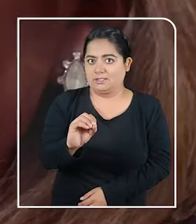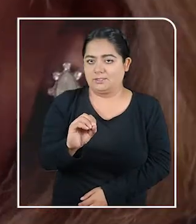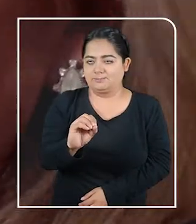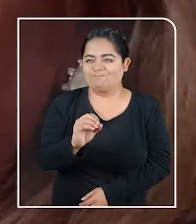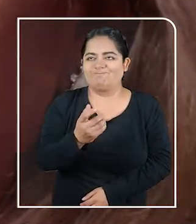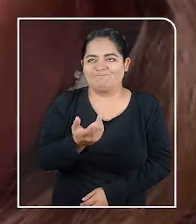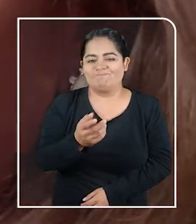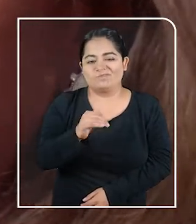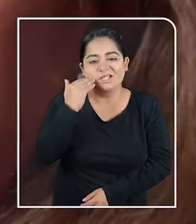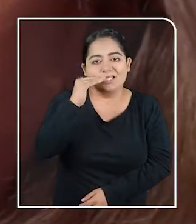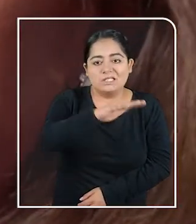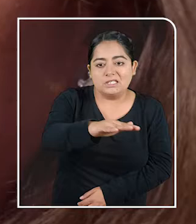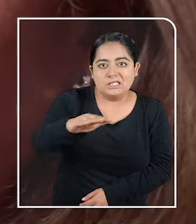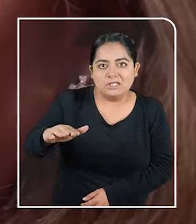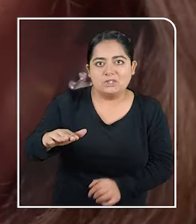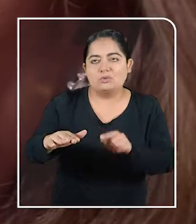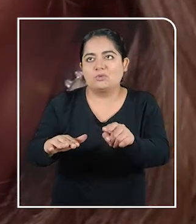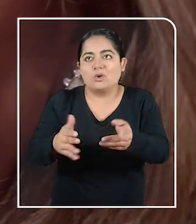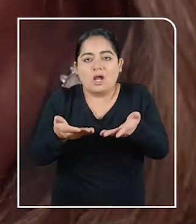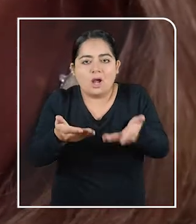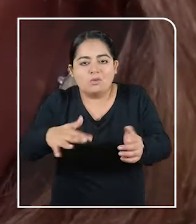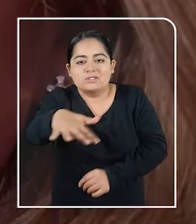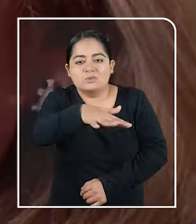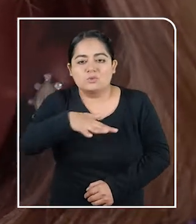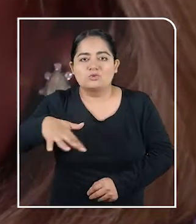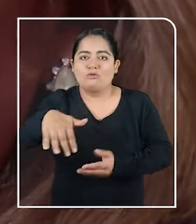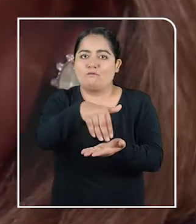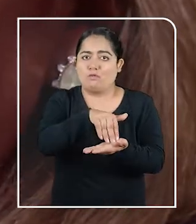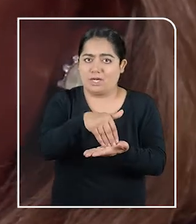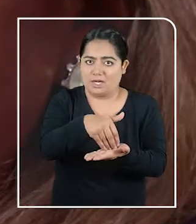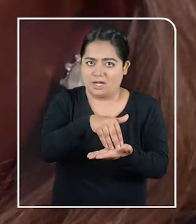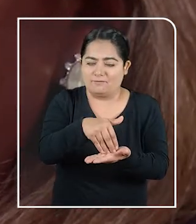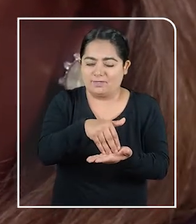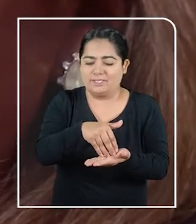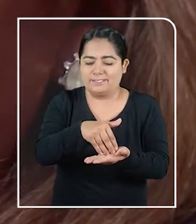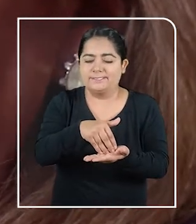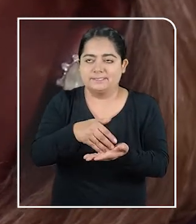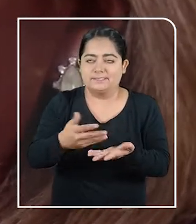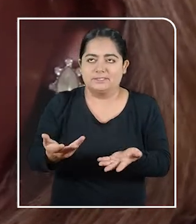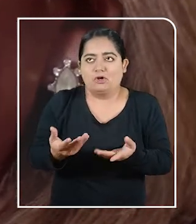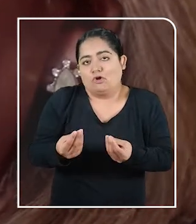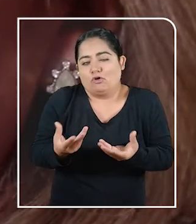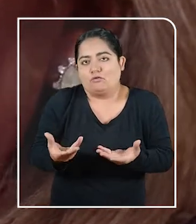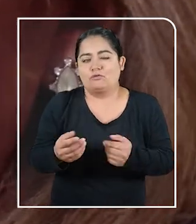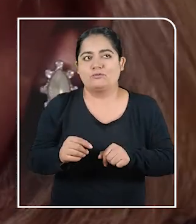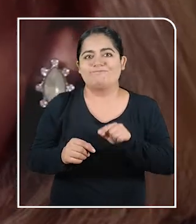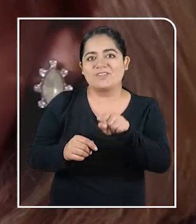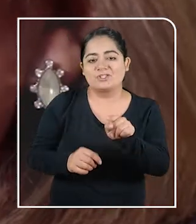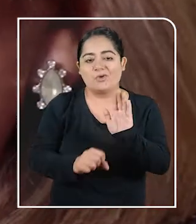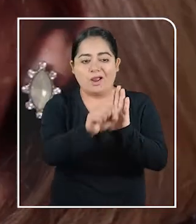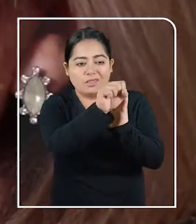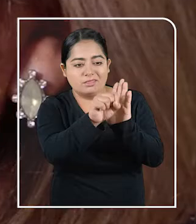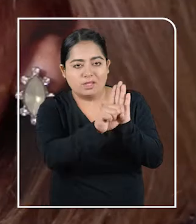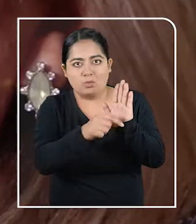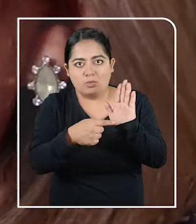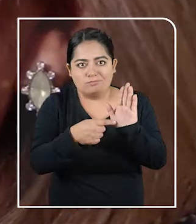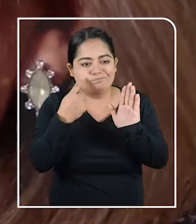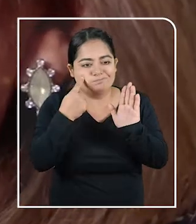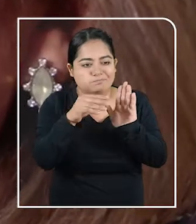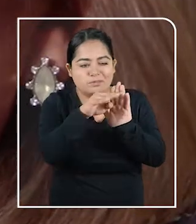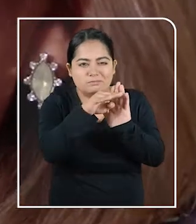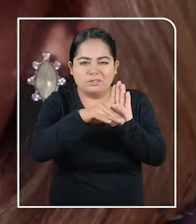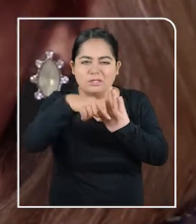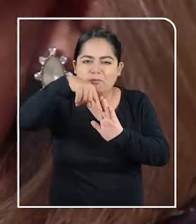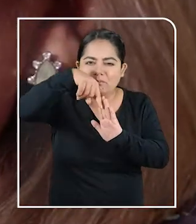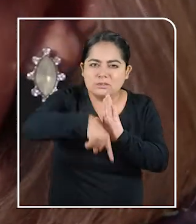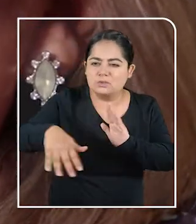cierto, nuestros niños estamos en un medio vulnerable, ¿cierto? Obviamente que estos artículos tocaban muy de